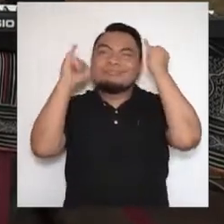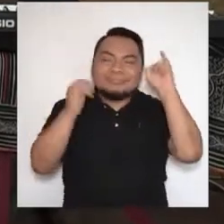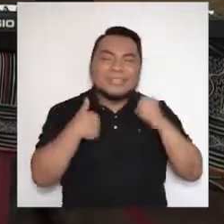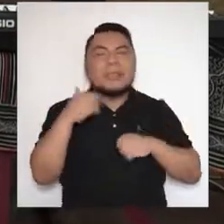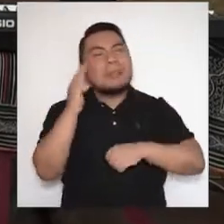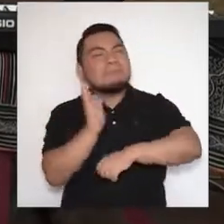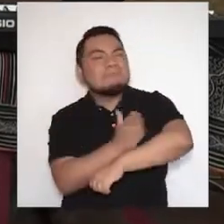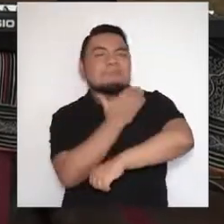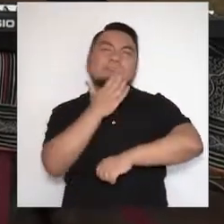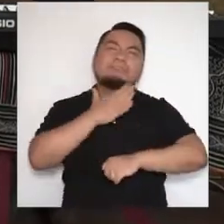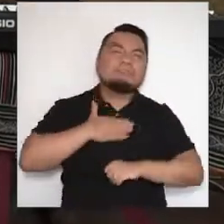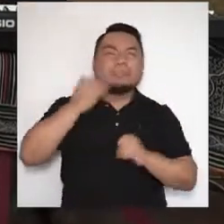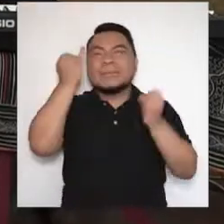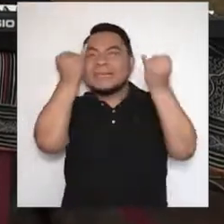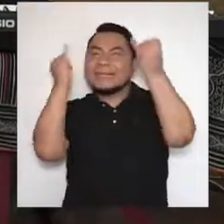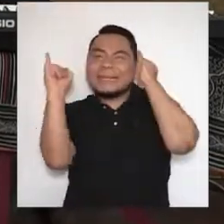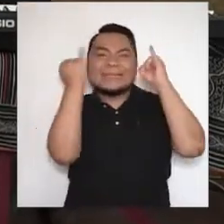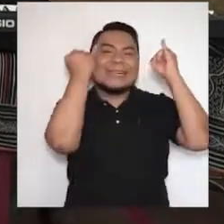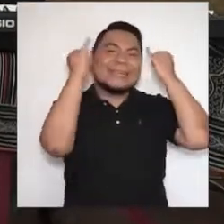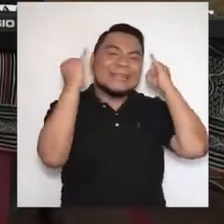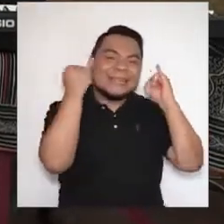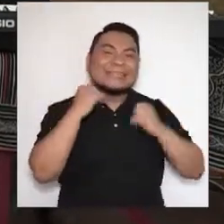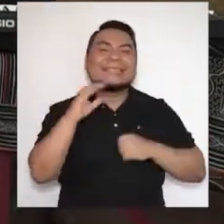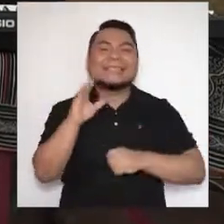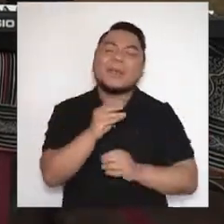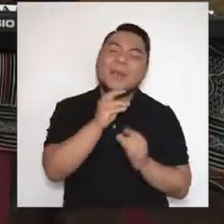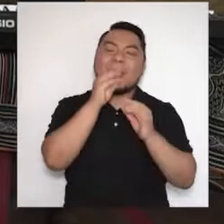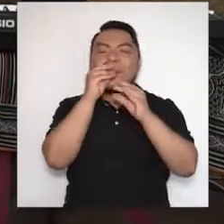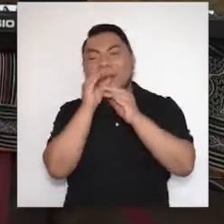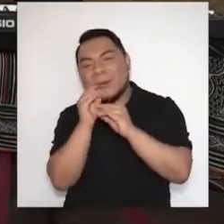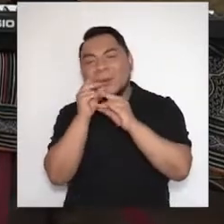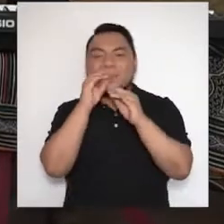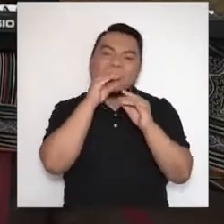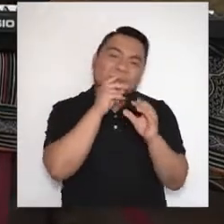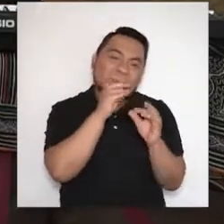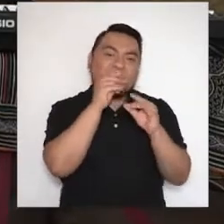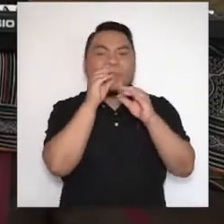creando. Ando música creando.